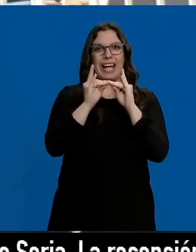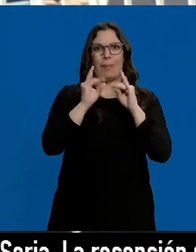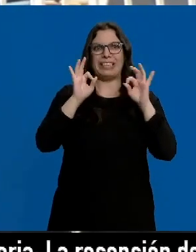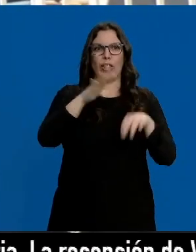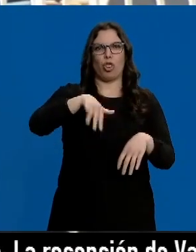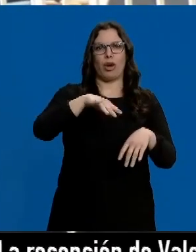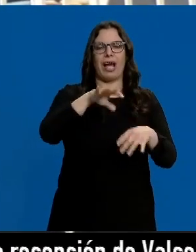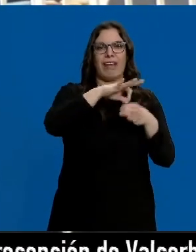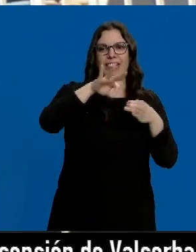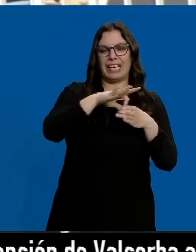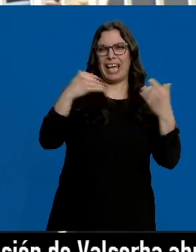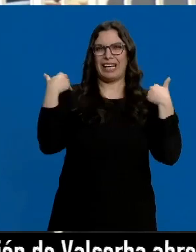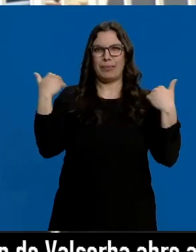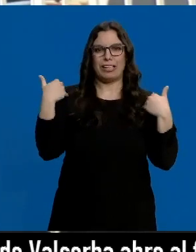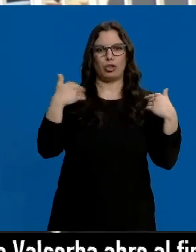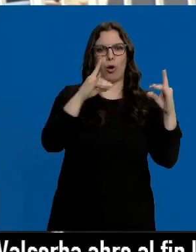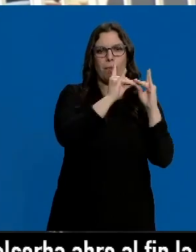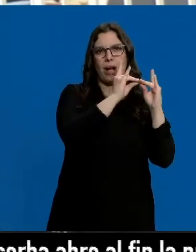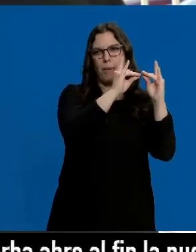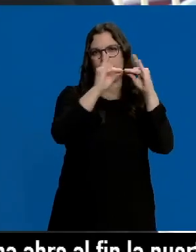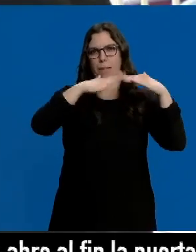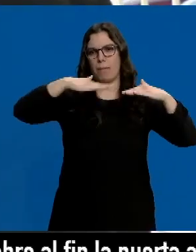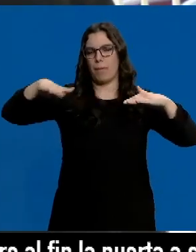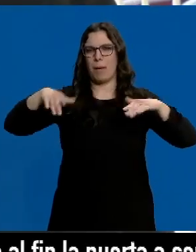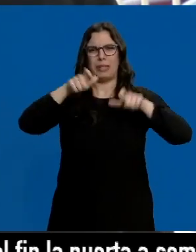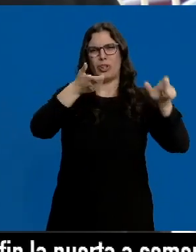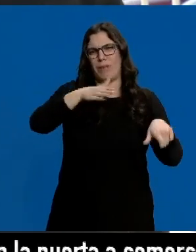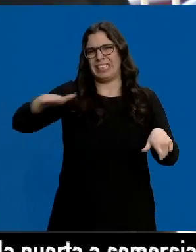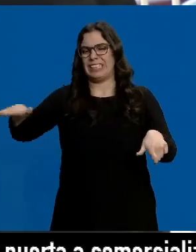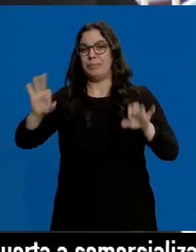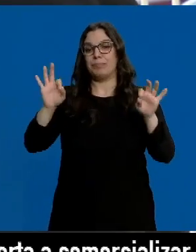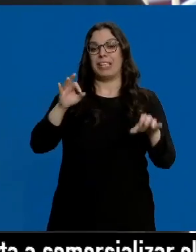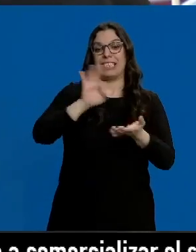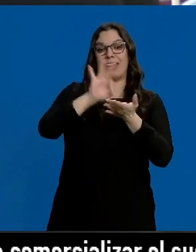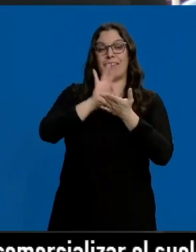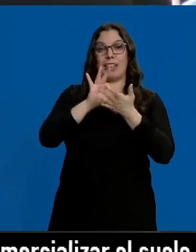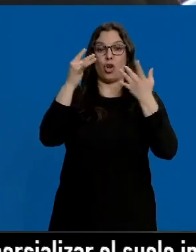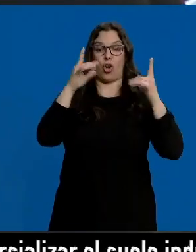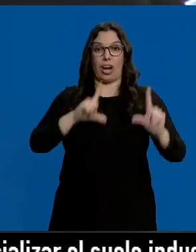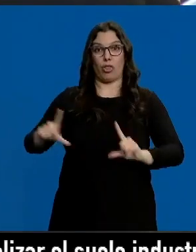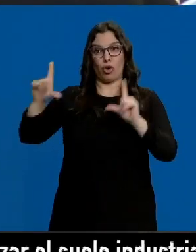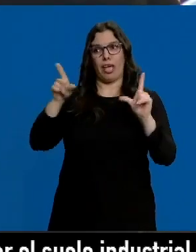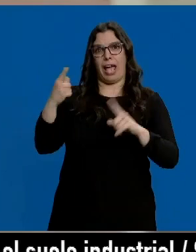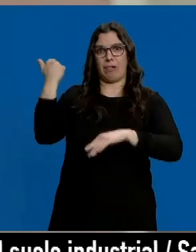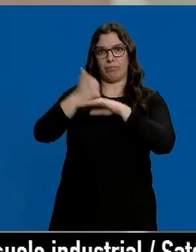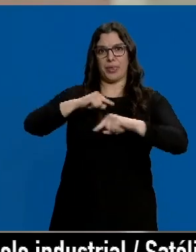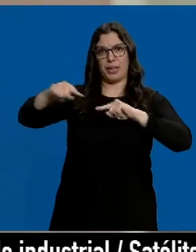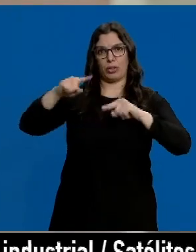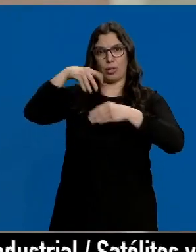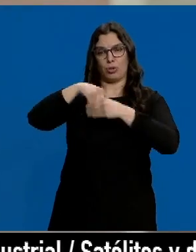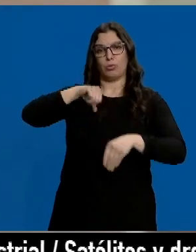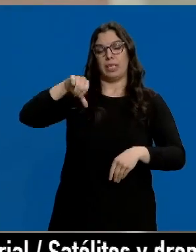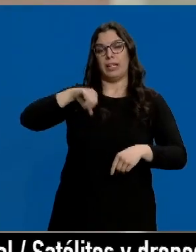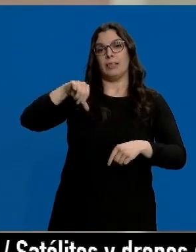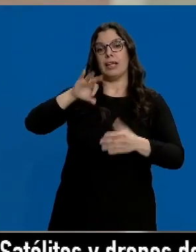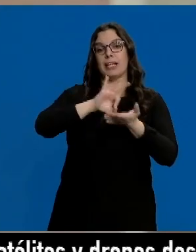en el gimnasio, los pacientes se nos morían. El servicio de radiología que él dirige en el Hospital de Segovia